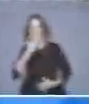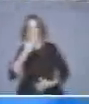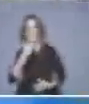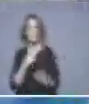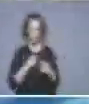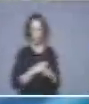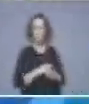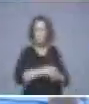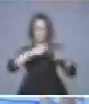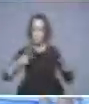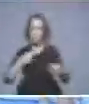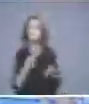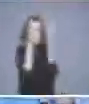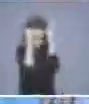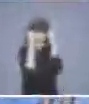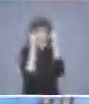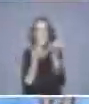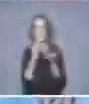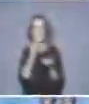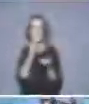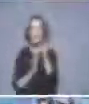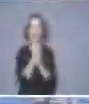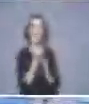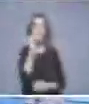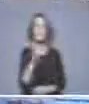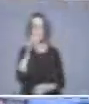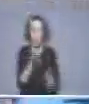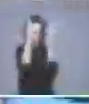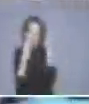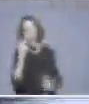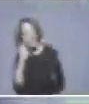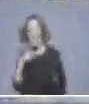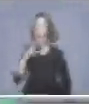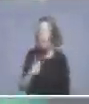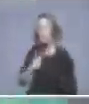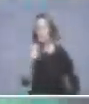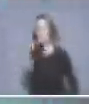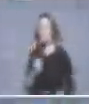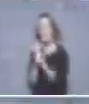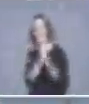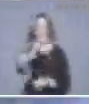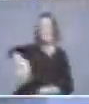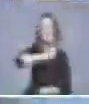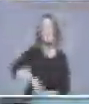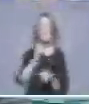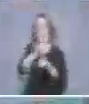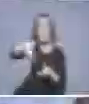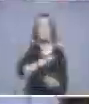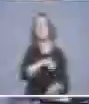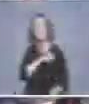fuego frío, lo paso por el aro. A ver si pasas esto, pedazo canchancha. Concurso Casa España y grupos